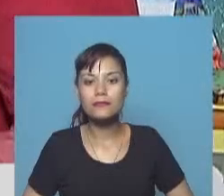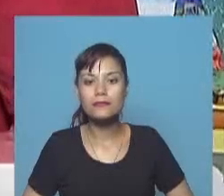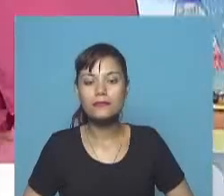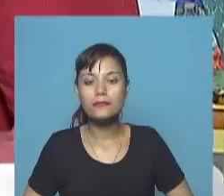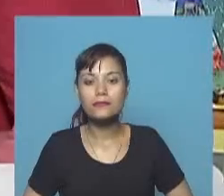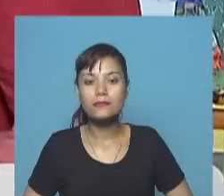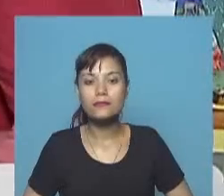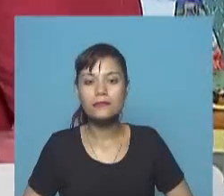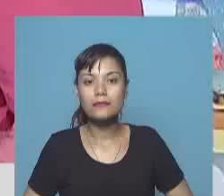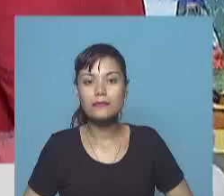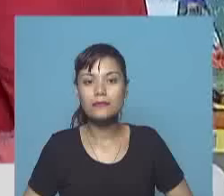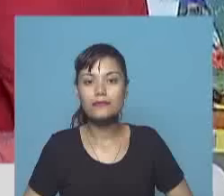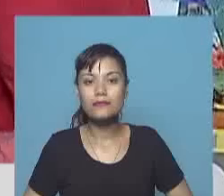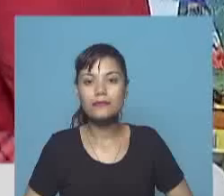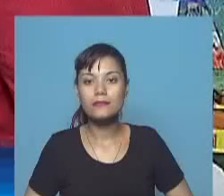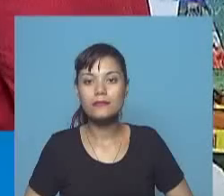casa.